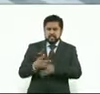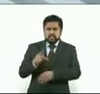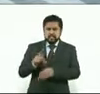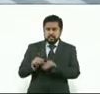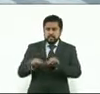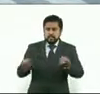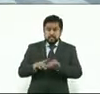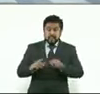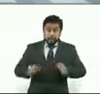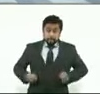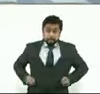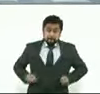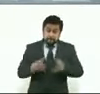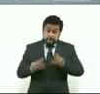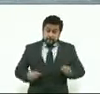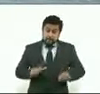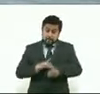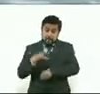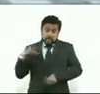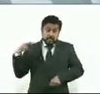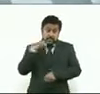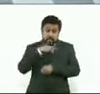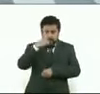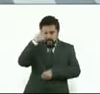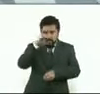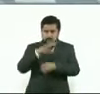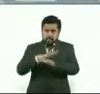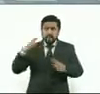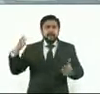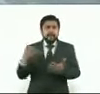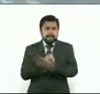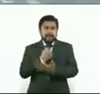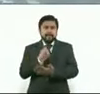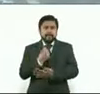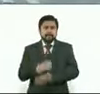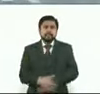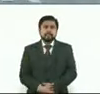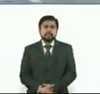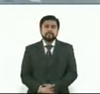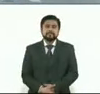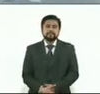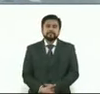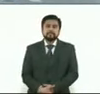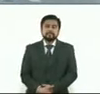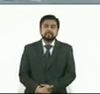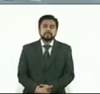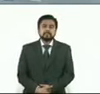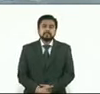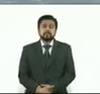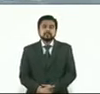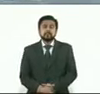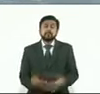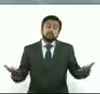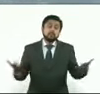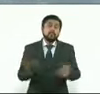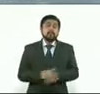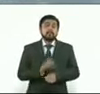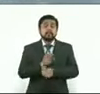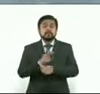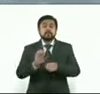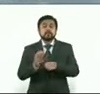Museo Soumaya para tomar ese primer puesto y ser el vencedor. Colombia. Bueno, pues Colombia se queda entonces con el